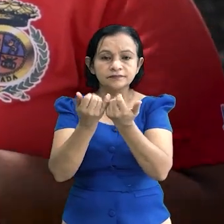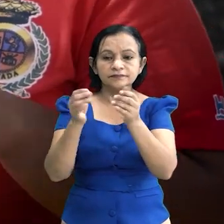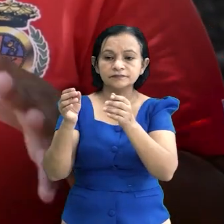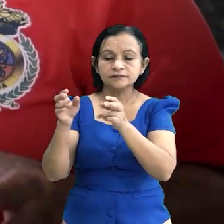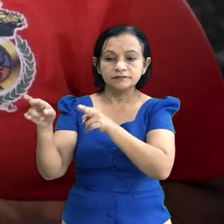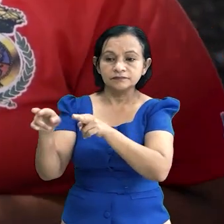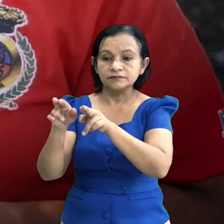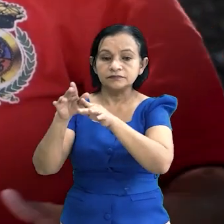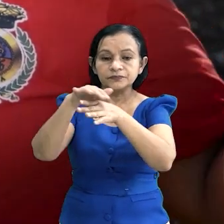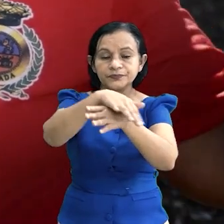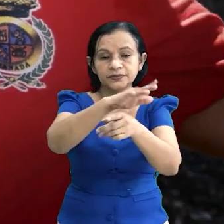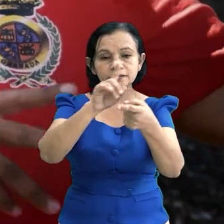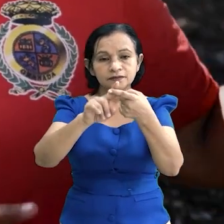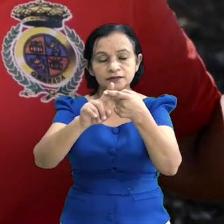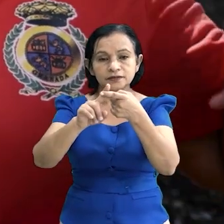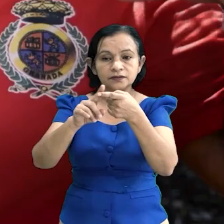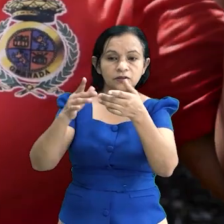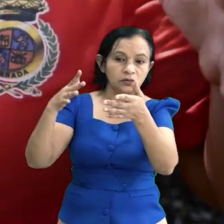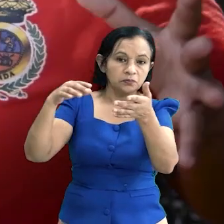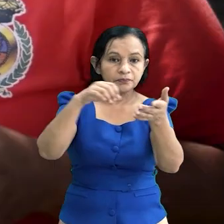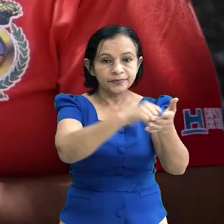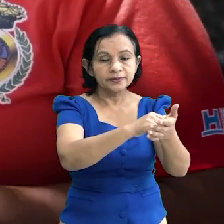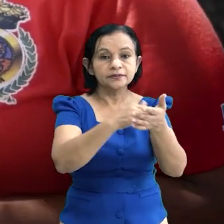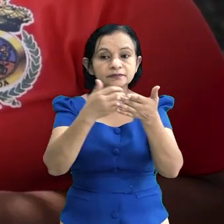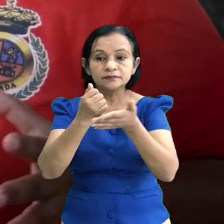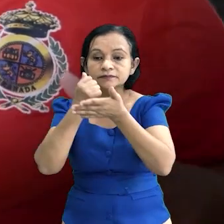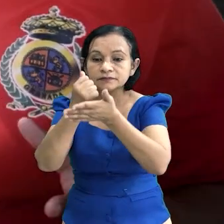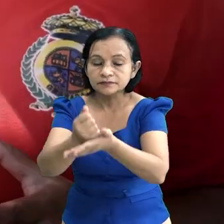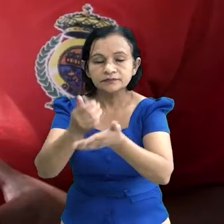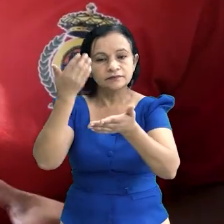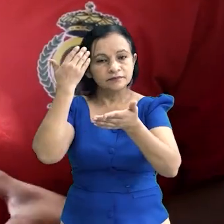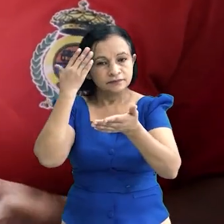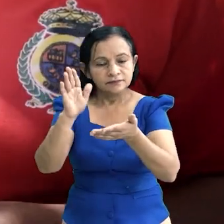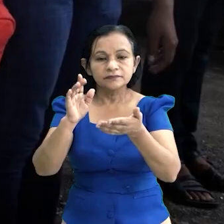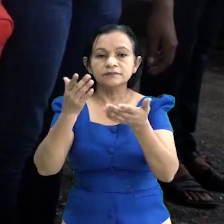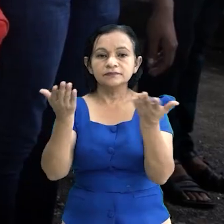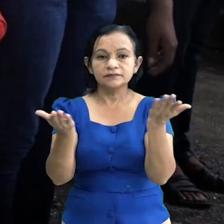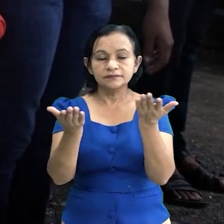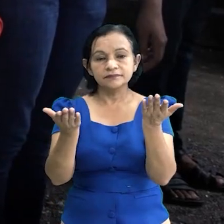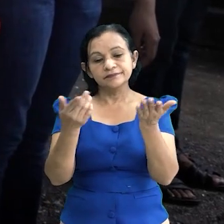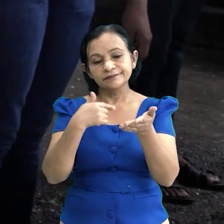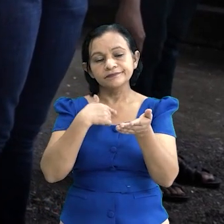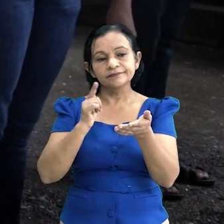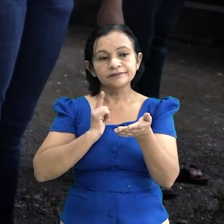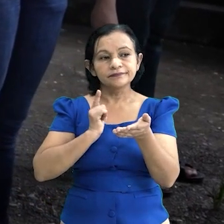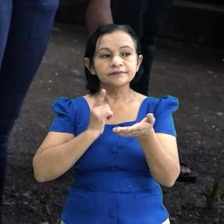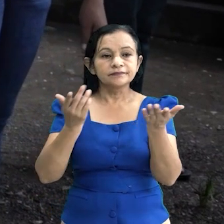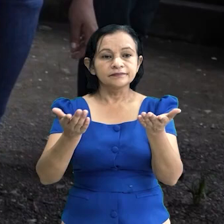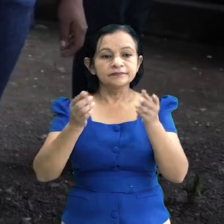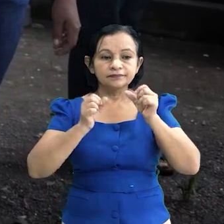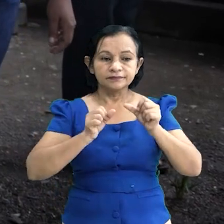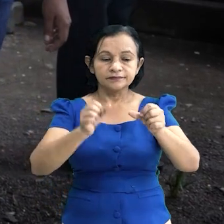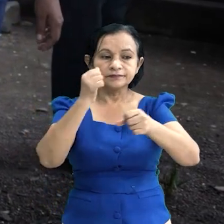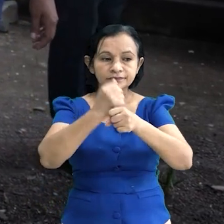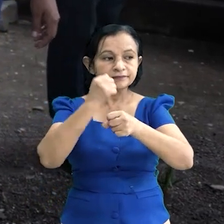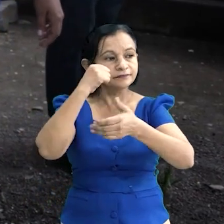río, pues ya sabemos lo que hacer. Si es algún accidente y pues hay que brindar los primeros auxilios, también ya lo sabemos. Y pues aquí estamos para seguir